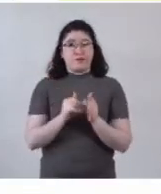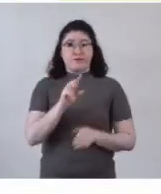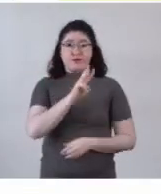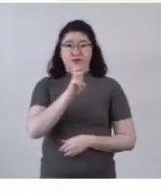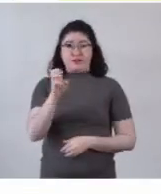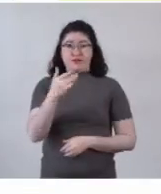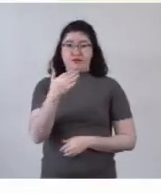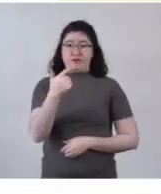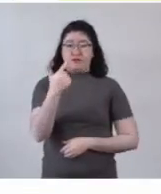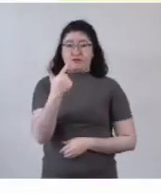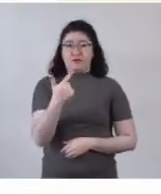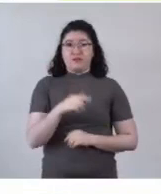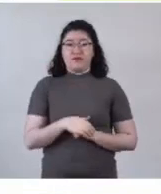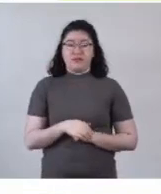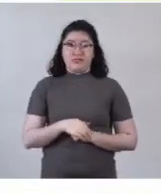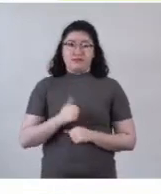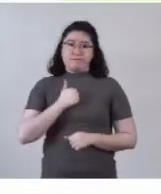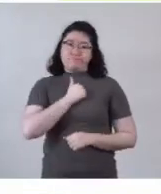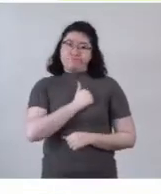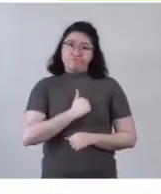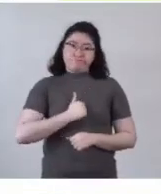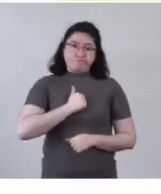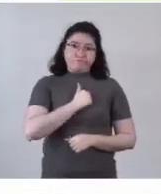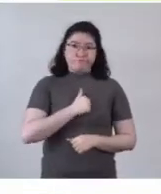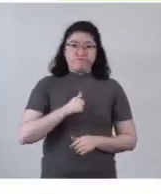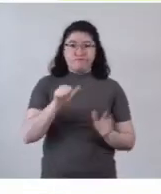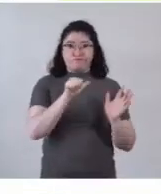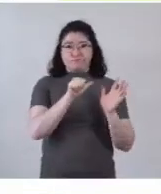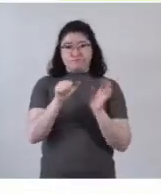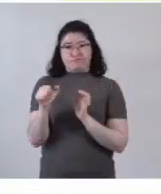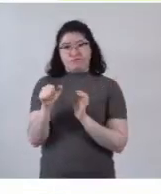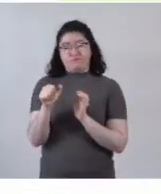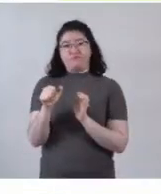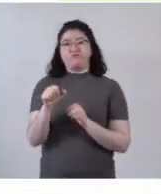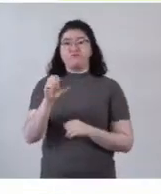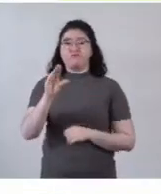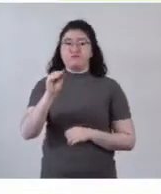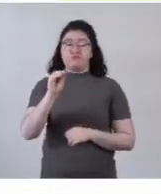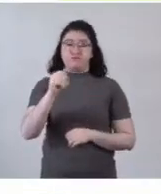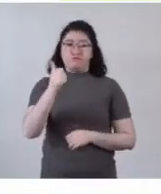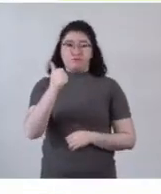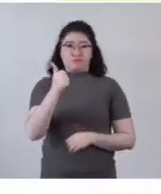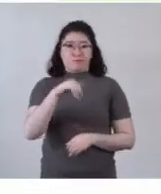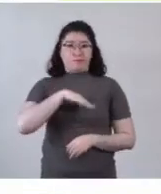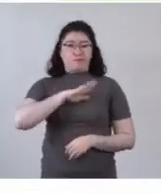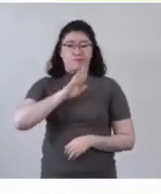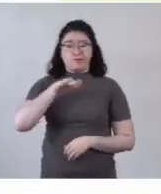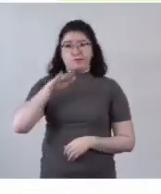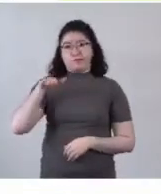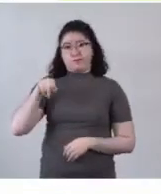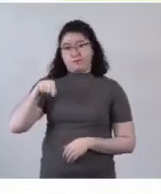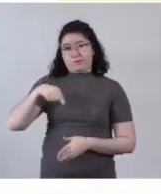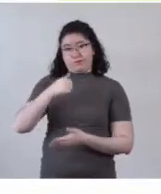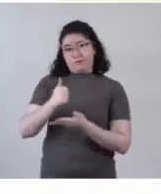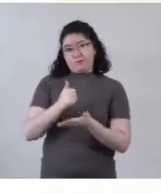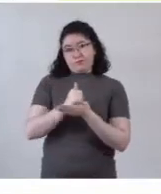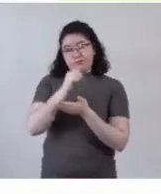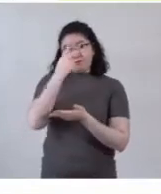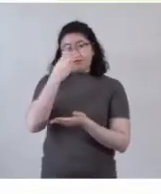4,357 y lamentablemente 696 defunciones ya en la Ciudad de